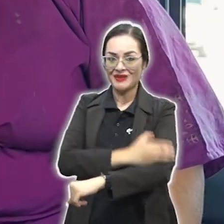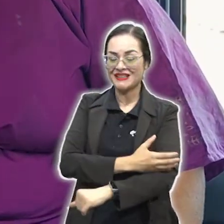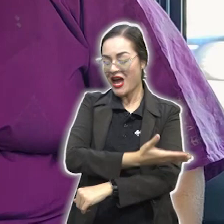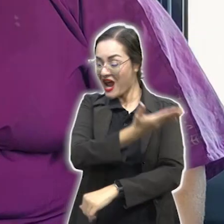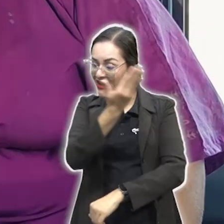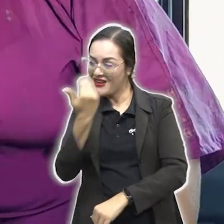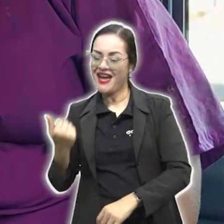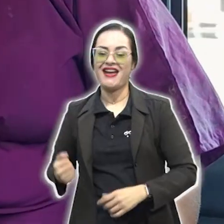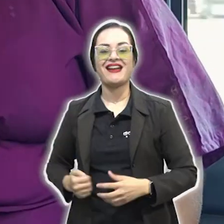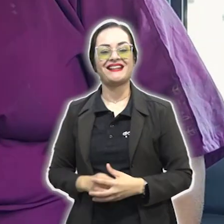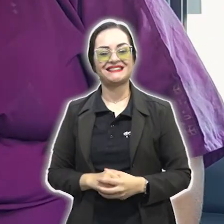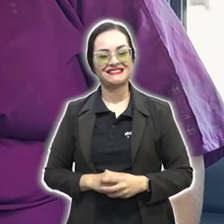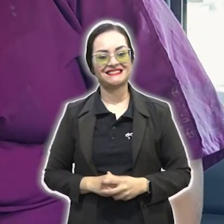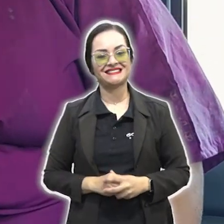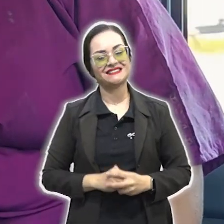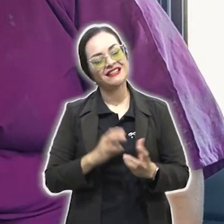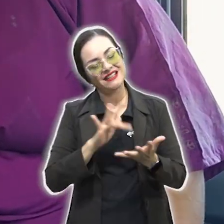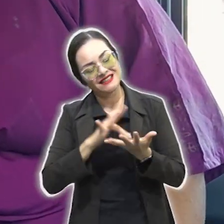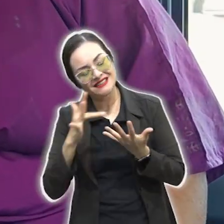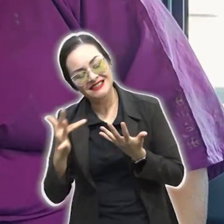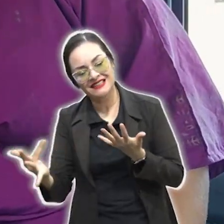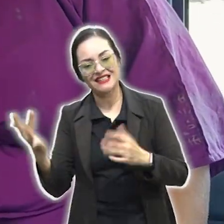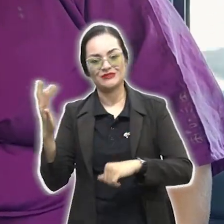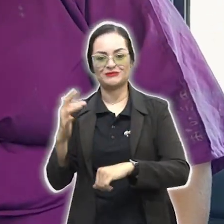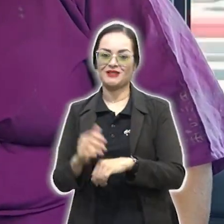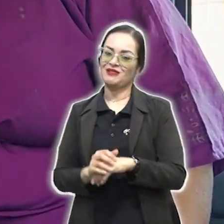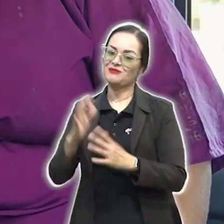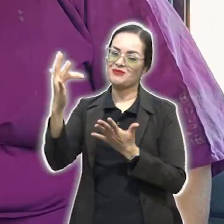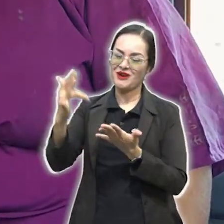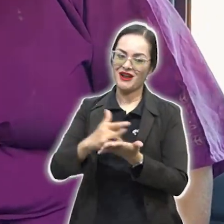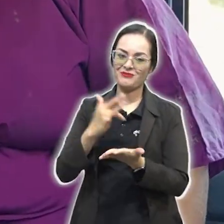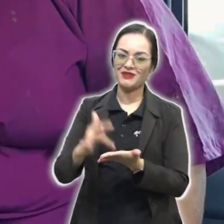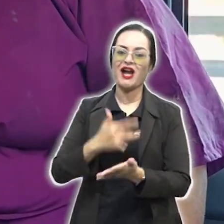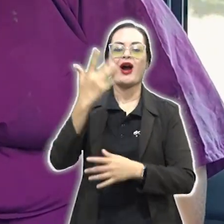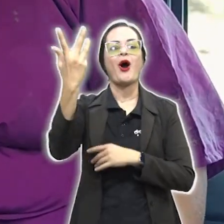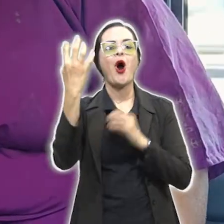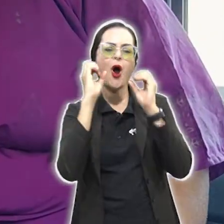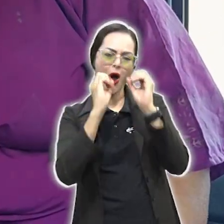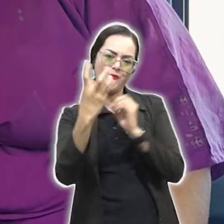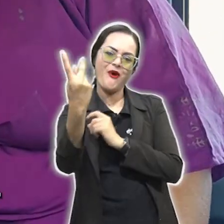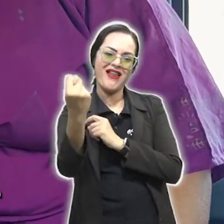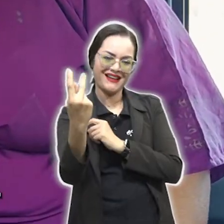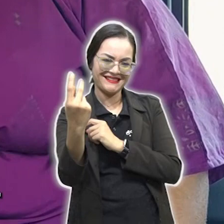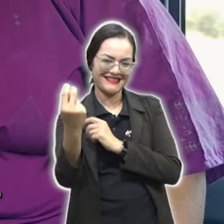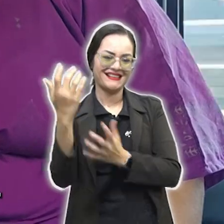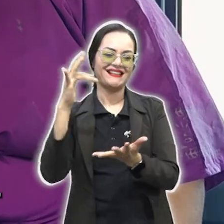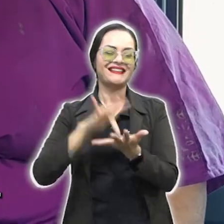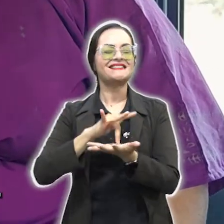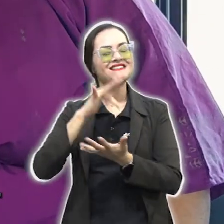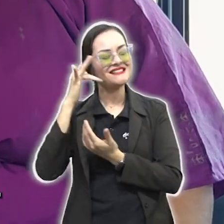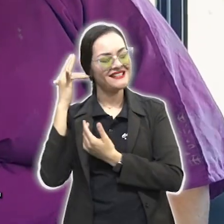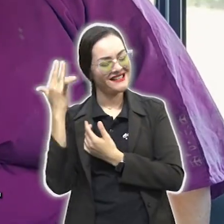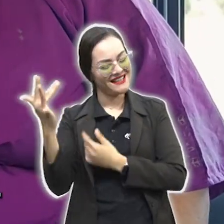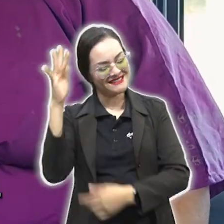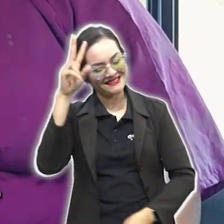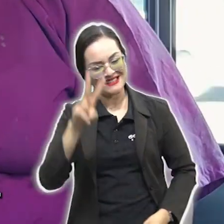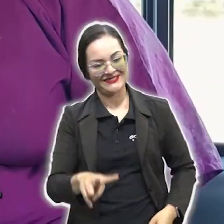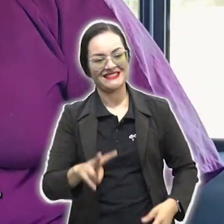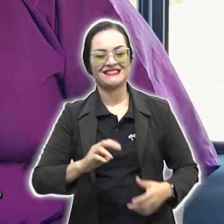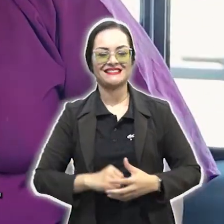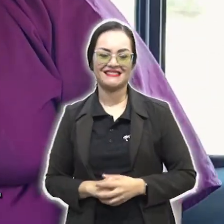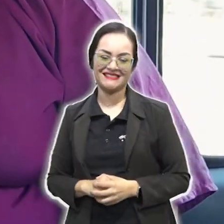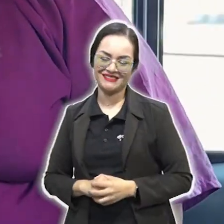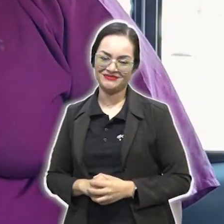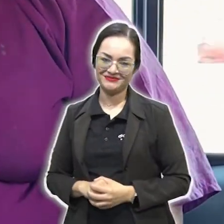qué bueno, y pues se les dará las gracias por su apoyo. Y quien pueda verlo por la transmisión también sería de gran ayuda y apoyo para mi